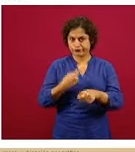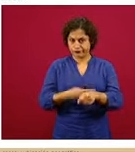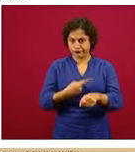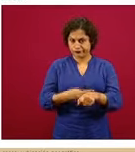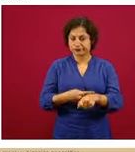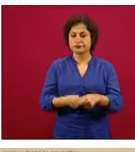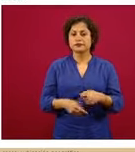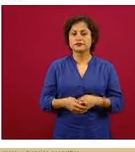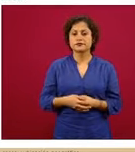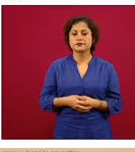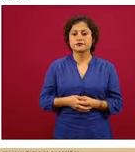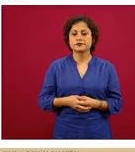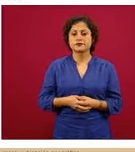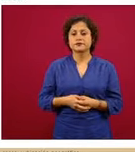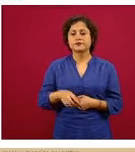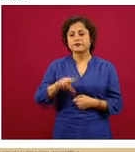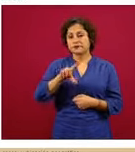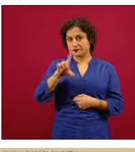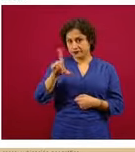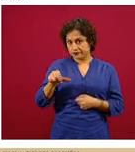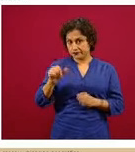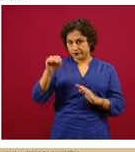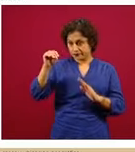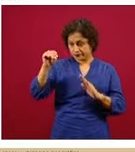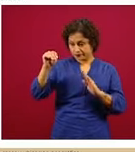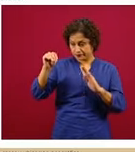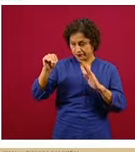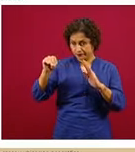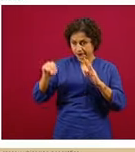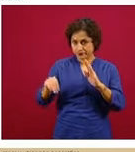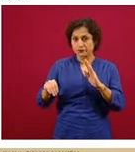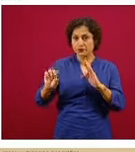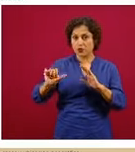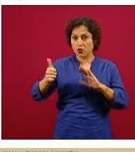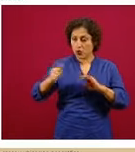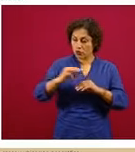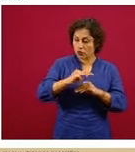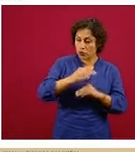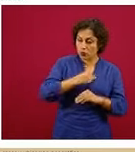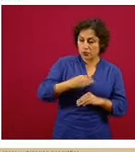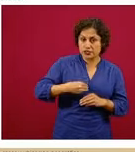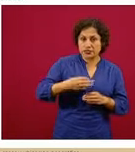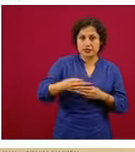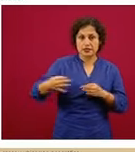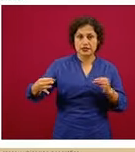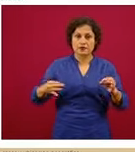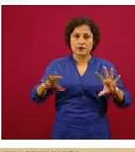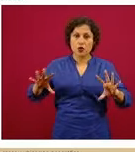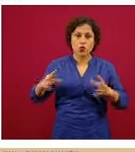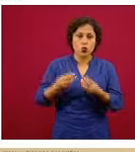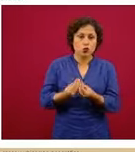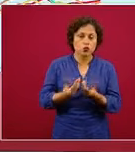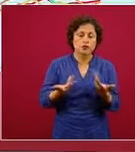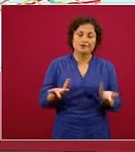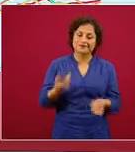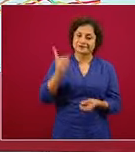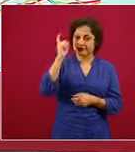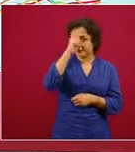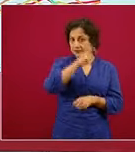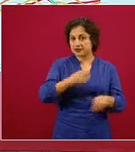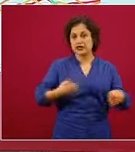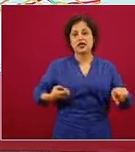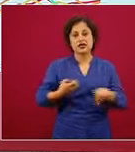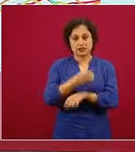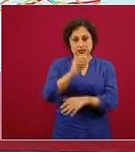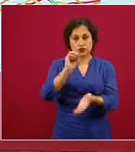embargo, este descenso sumado a todos los demás municipios no ha permitido que el estado tenga el descenso, sino que el estado